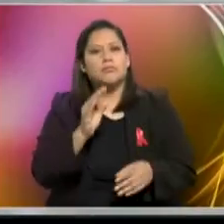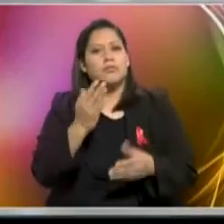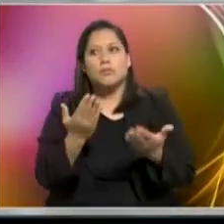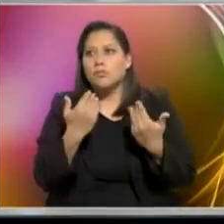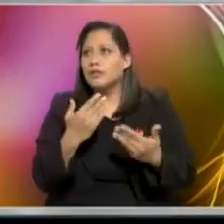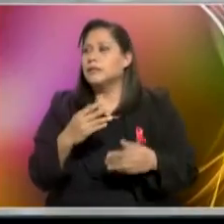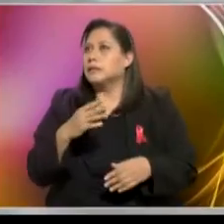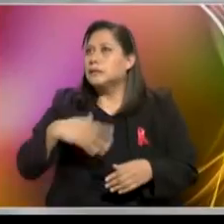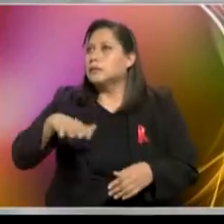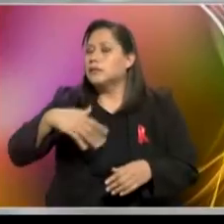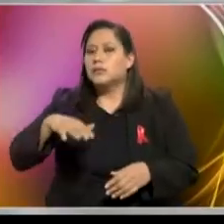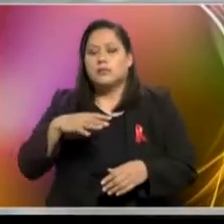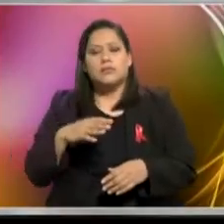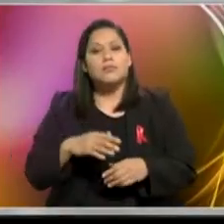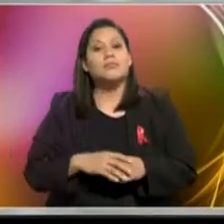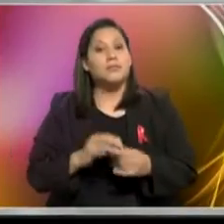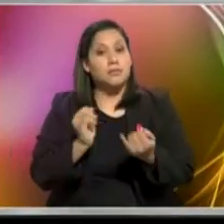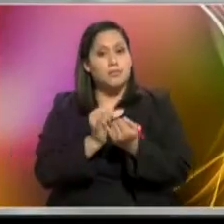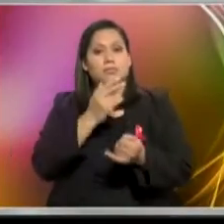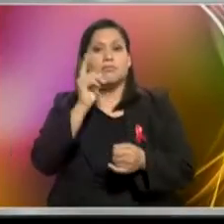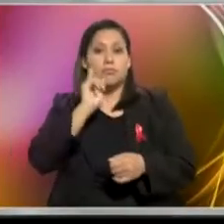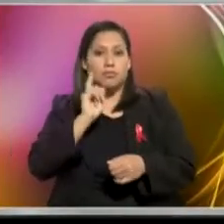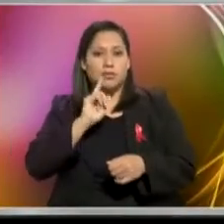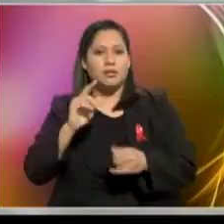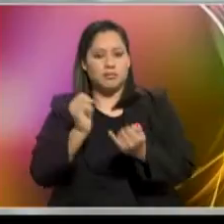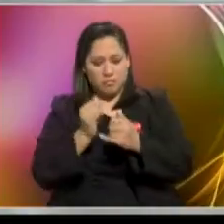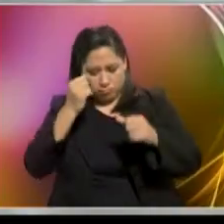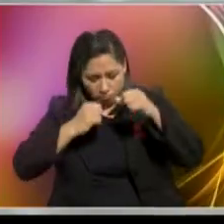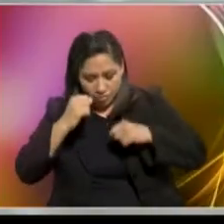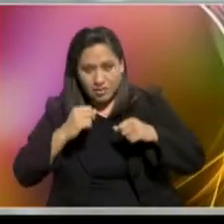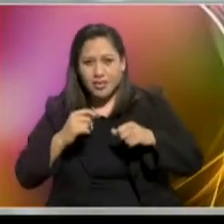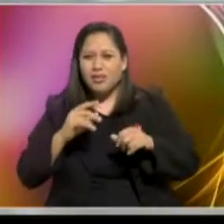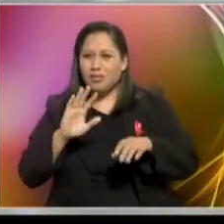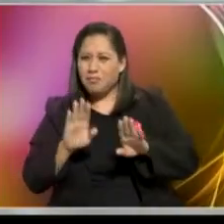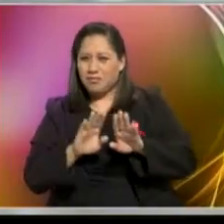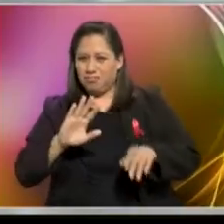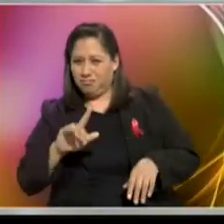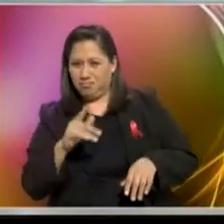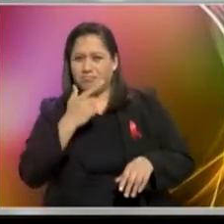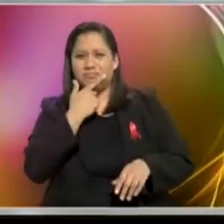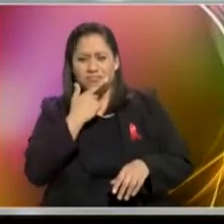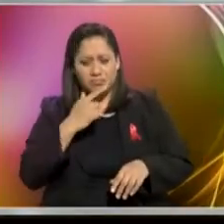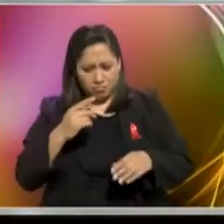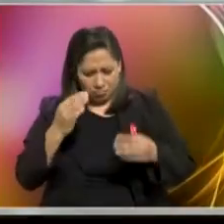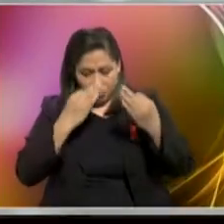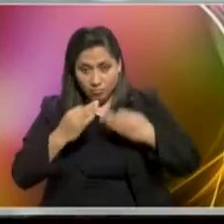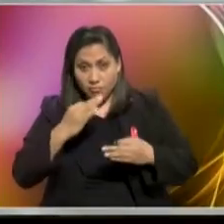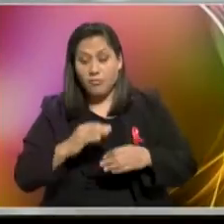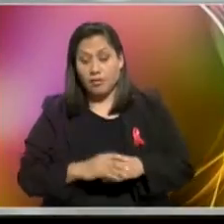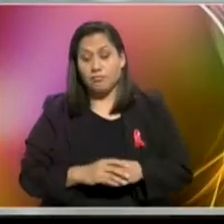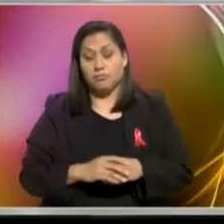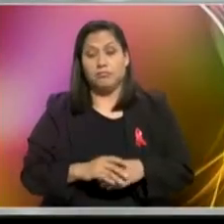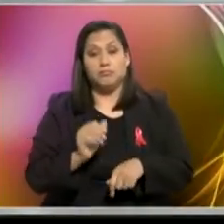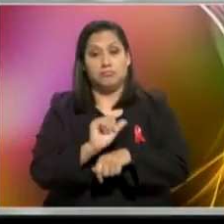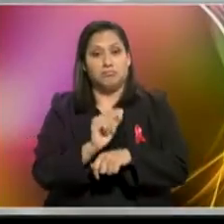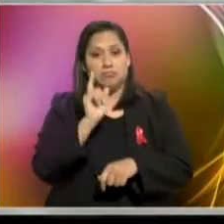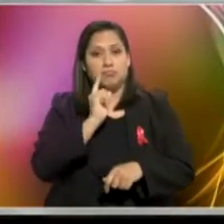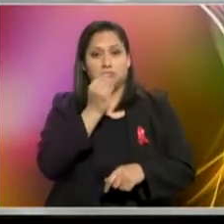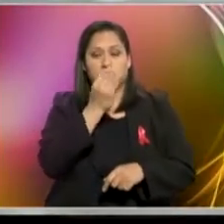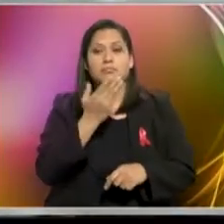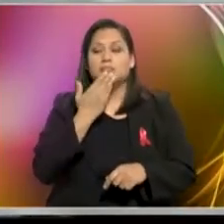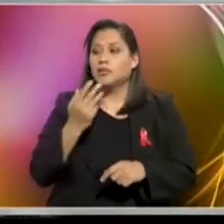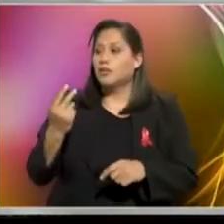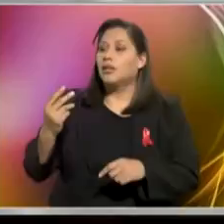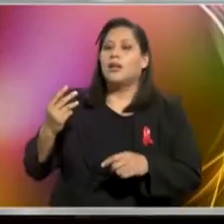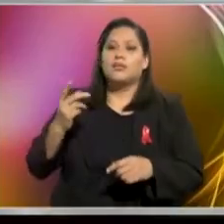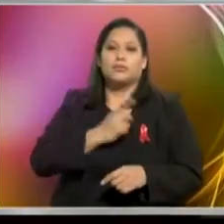momento. Y el trabajo también que hace Jared Leto como una mujer transgénero es Sí, también impresionante. impresionante. Sí. Y bueno, Estás solo con tu pareja,